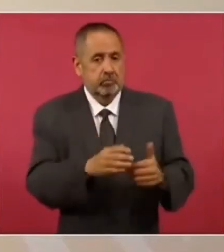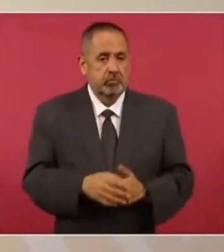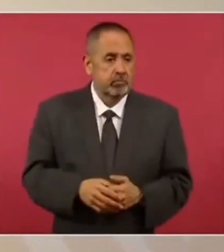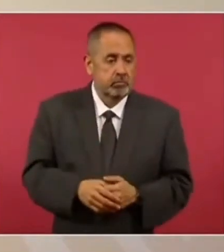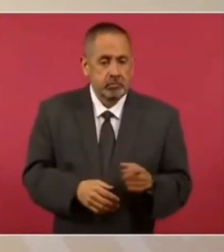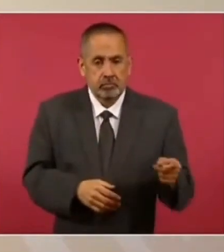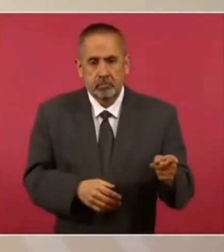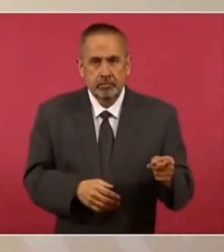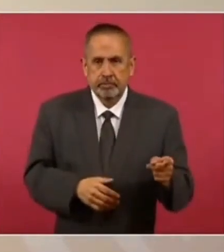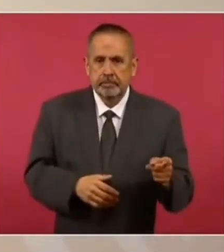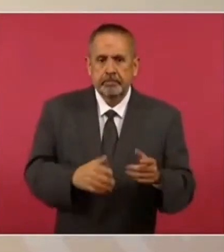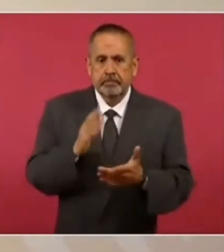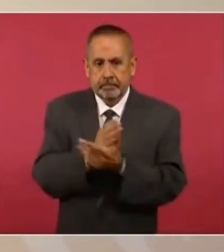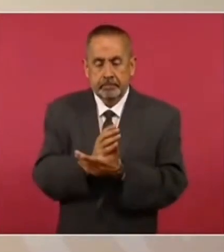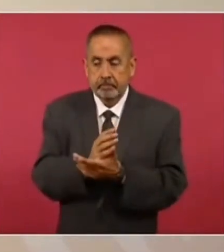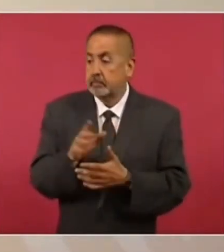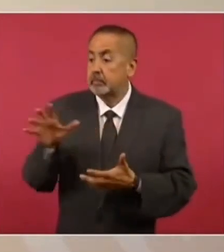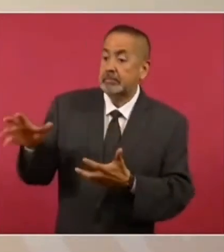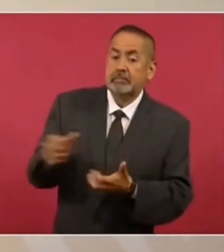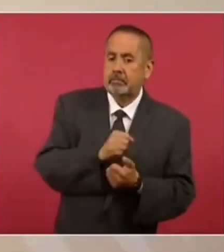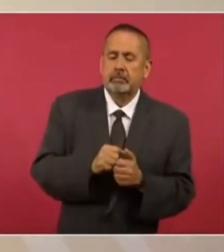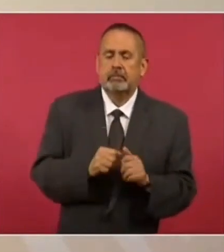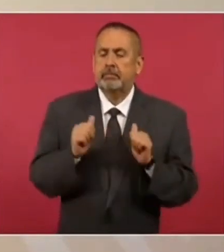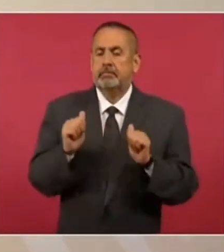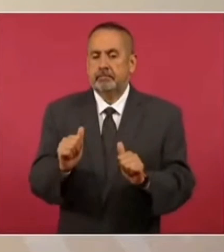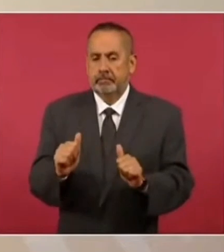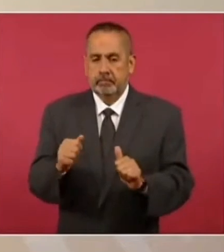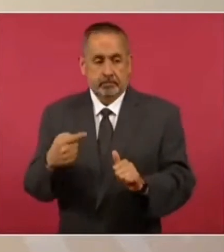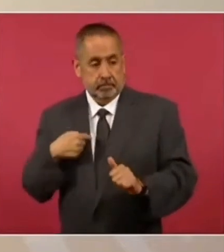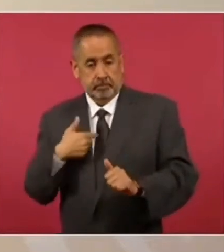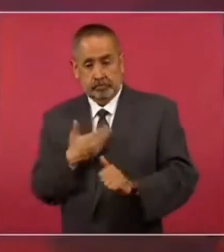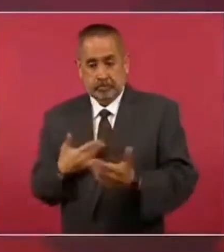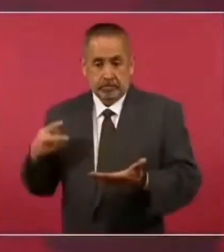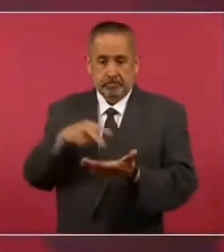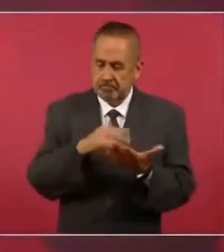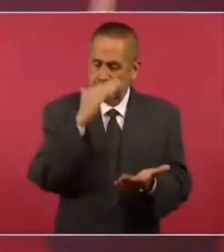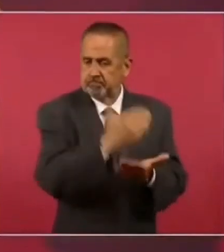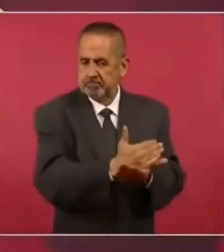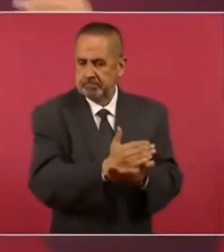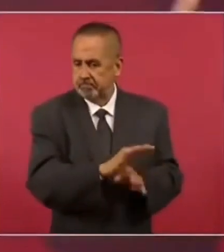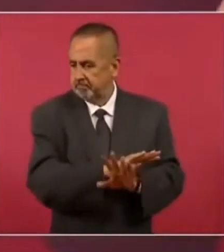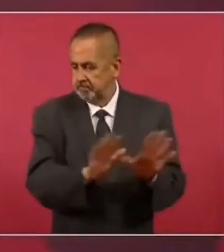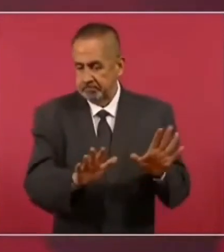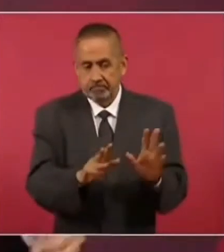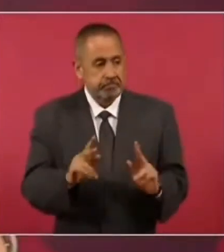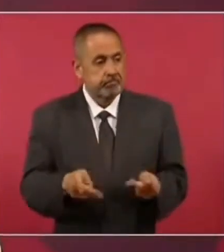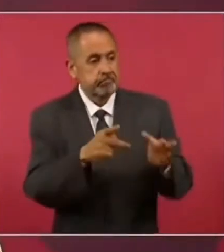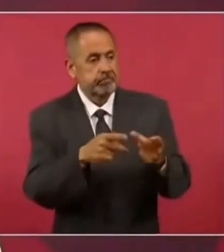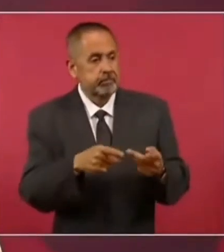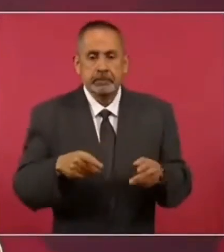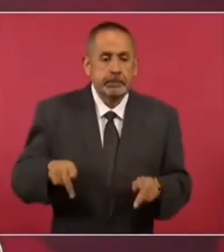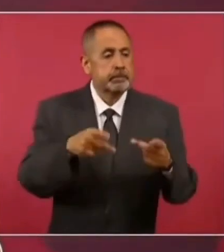dio tiempo de quedarse con todo. Llegamos y separaron las